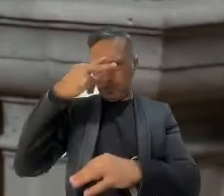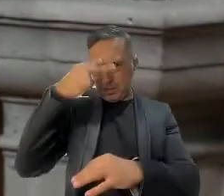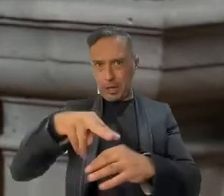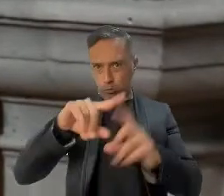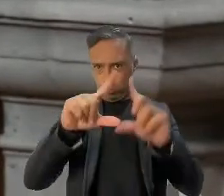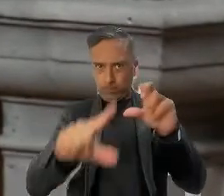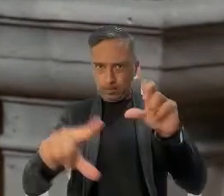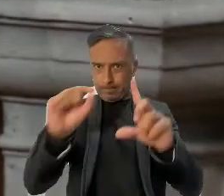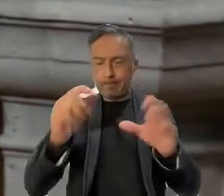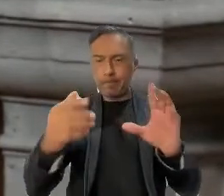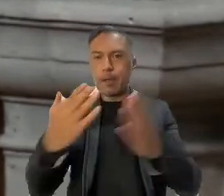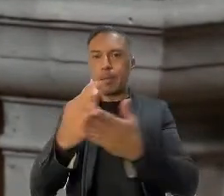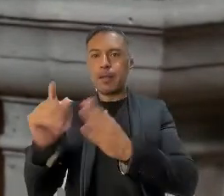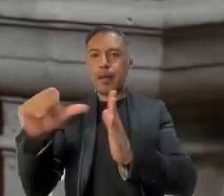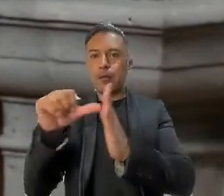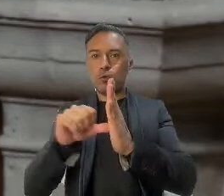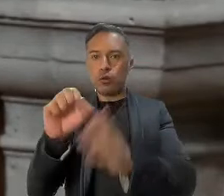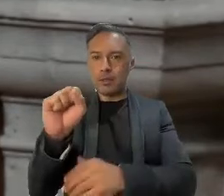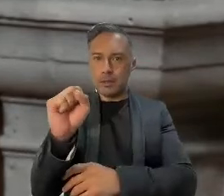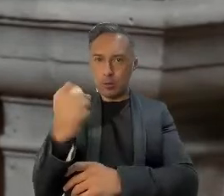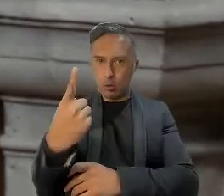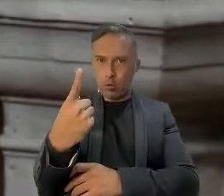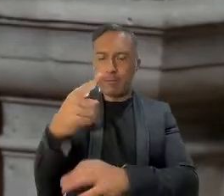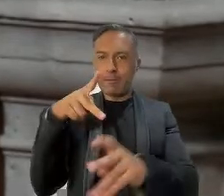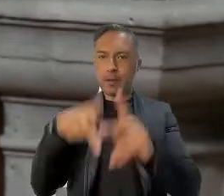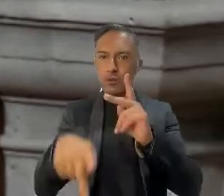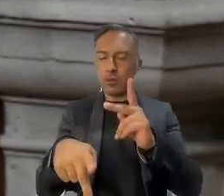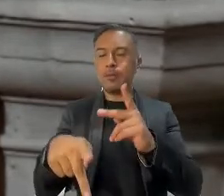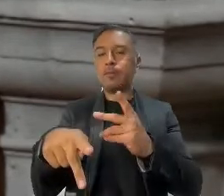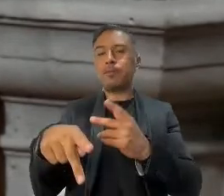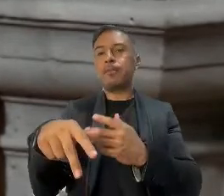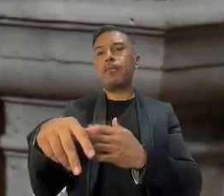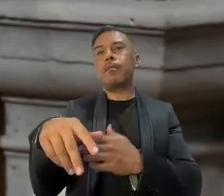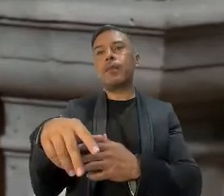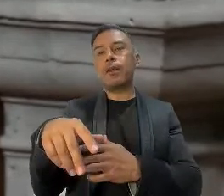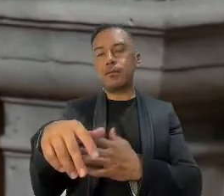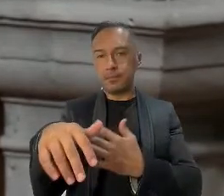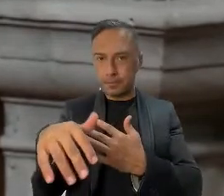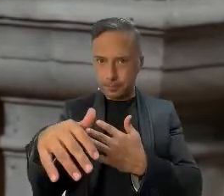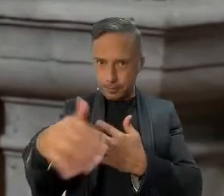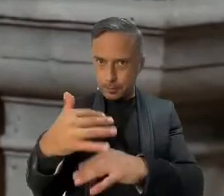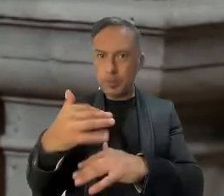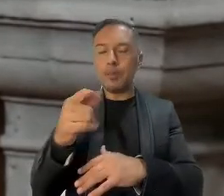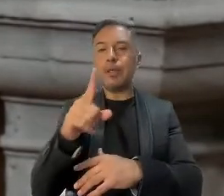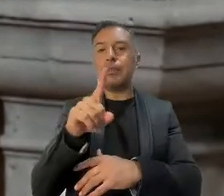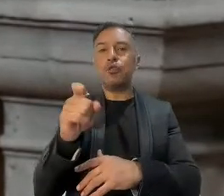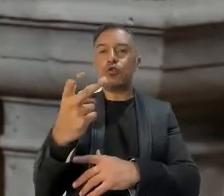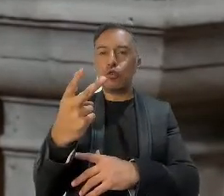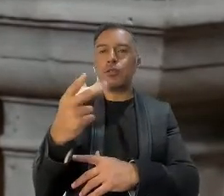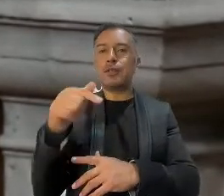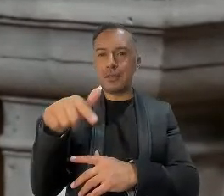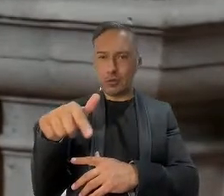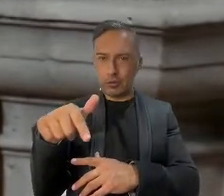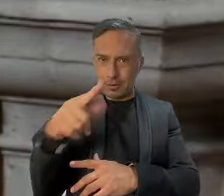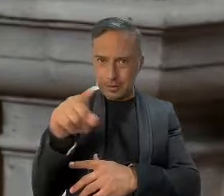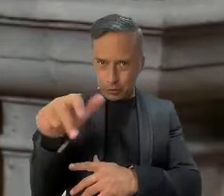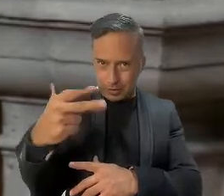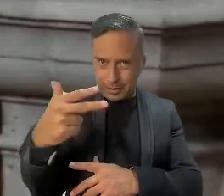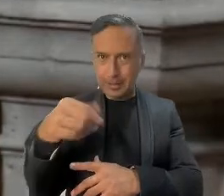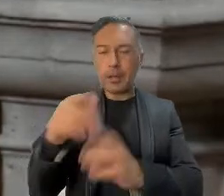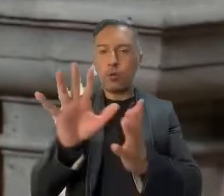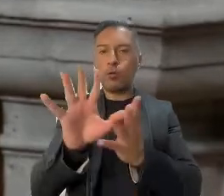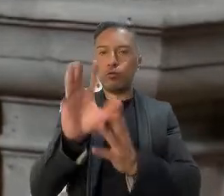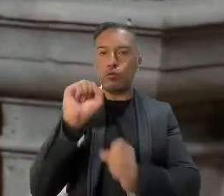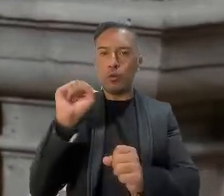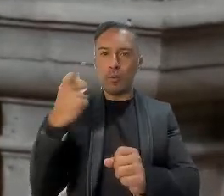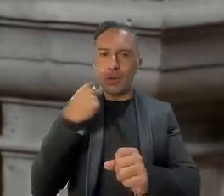artículos 61, fracción 25ª, 112 y 113 de la Constitución Política del Estado Libre y Soberano de México,